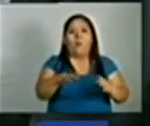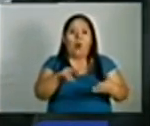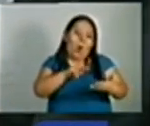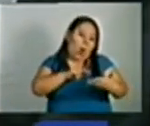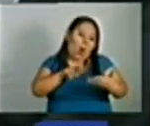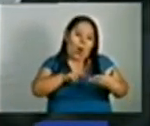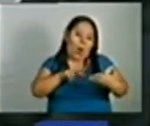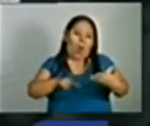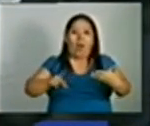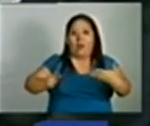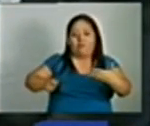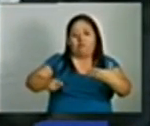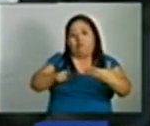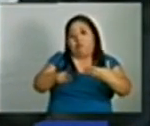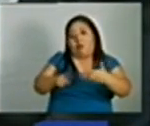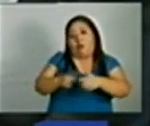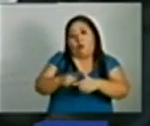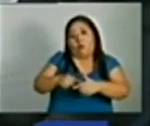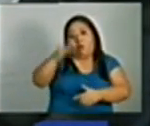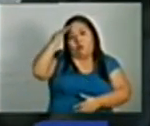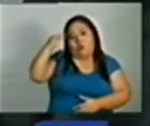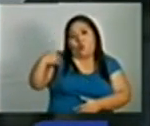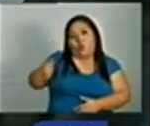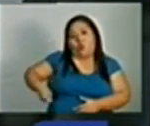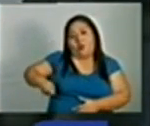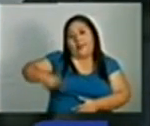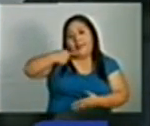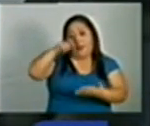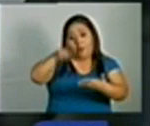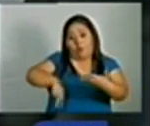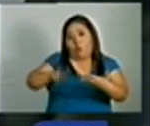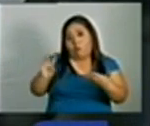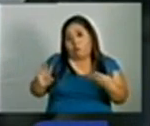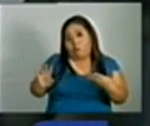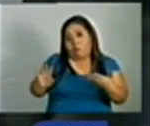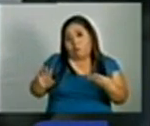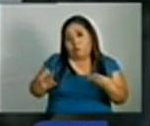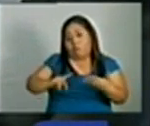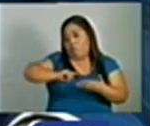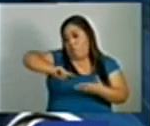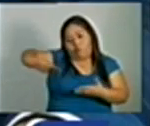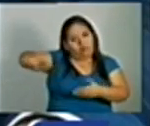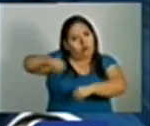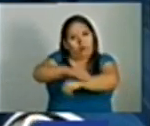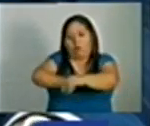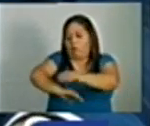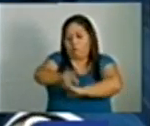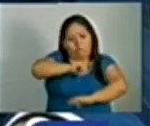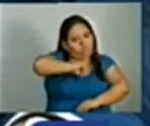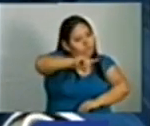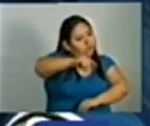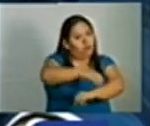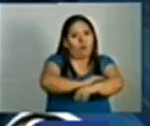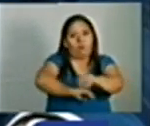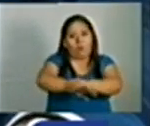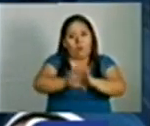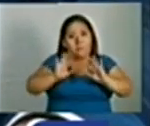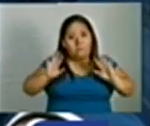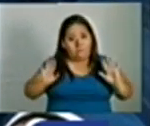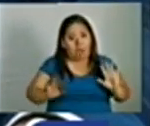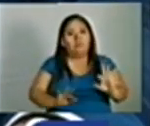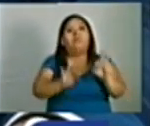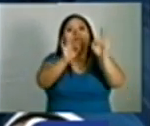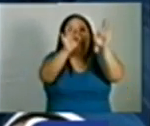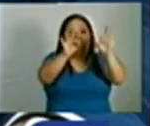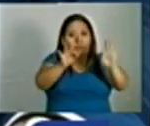esta tarde, por lo tanto la señora jueza resolvió librar las órdenes de captura correspondientes hasta que la sentencia quede